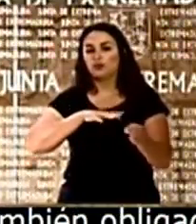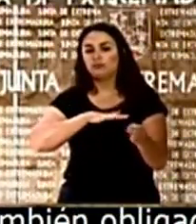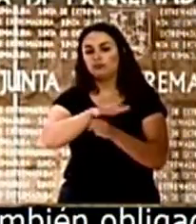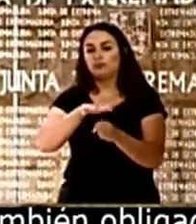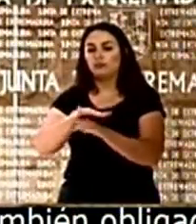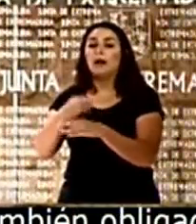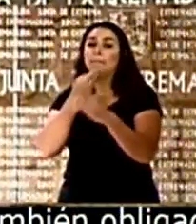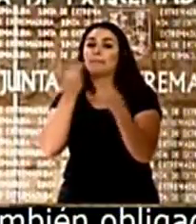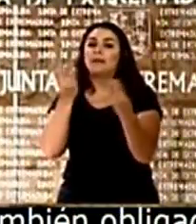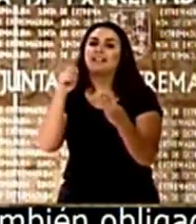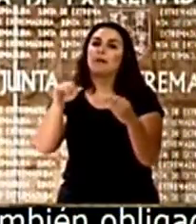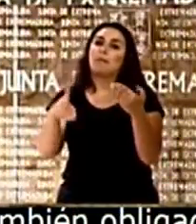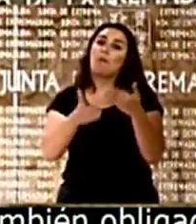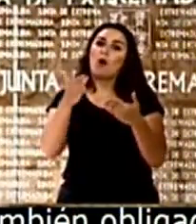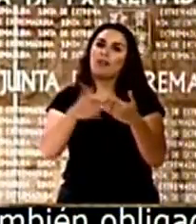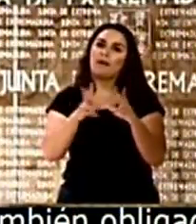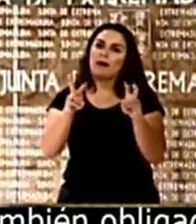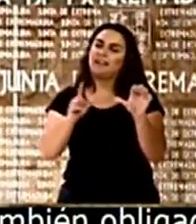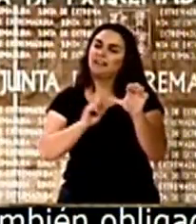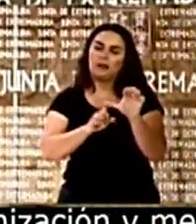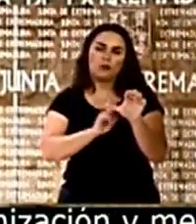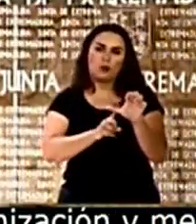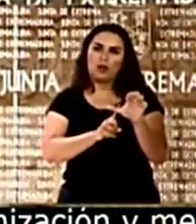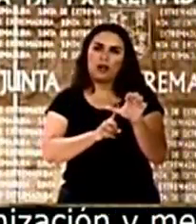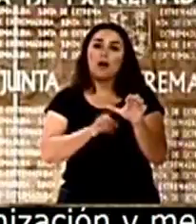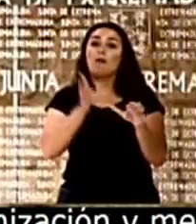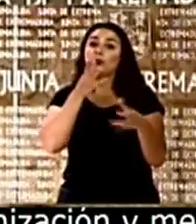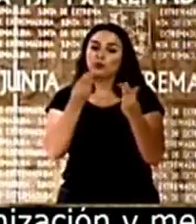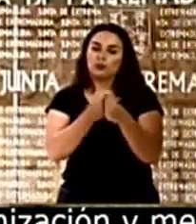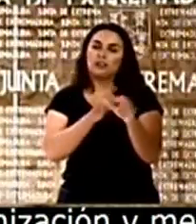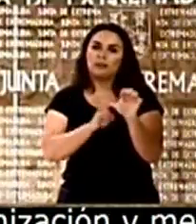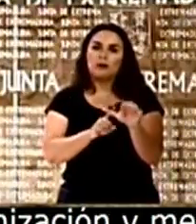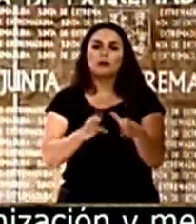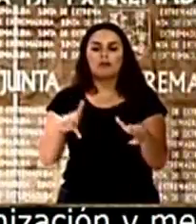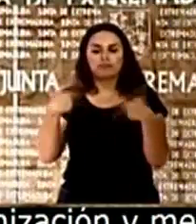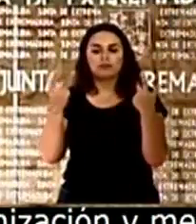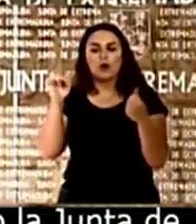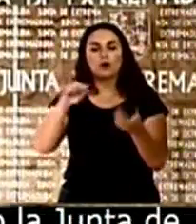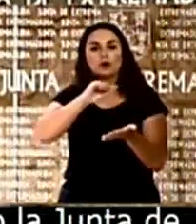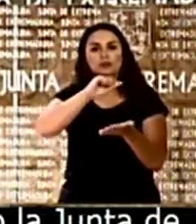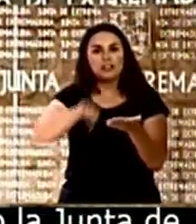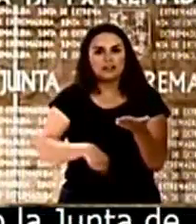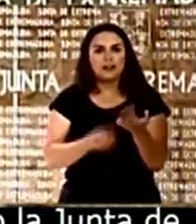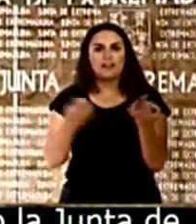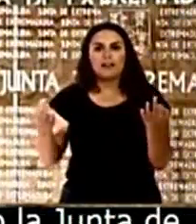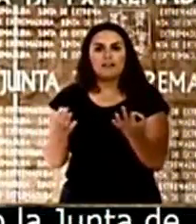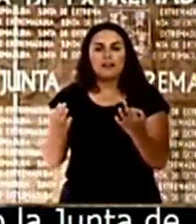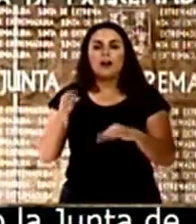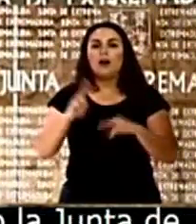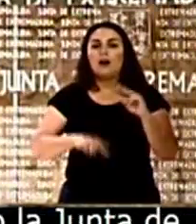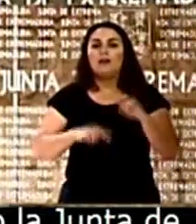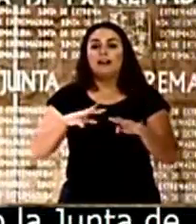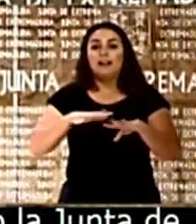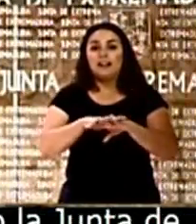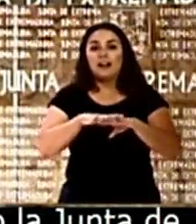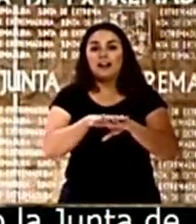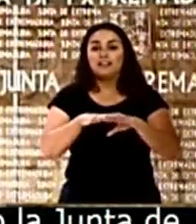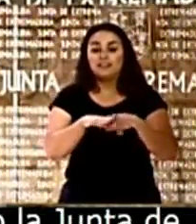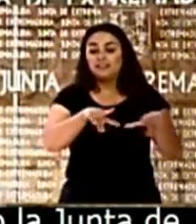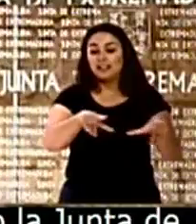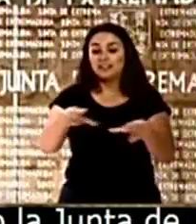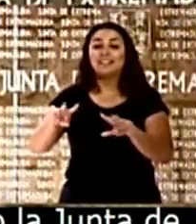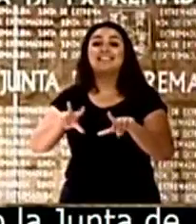mejora de los regadíos en Extremadura. Y, en ese sentido, la Junta de Extremadura autoriza hoy la contratación de la obra de la red terciaria de riego en el